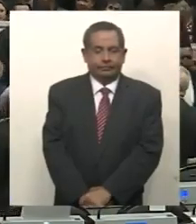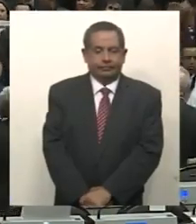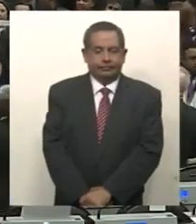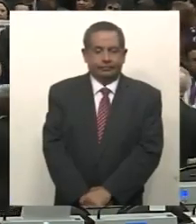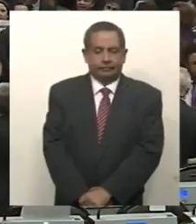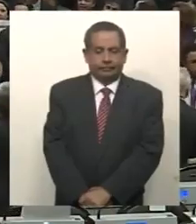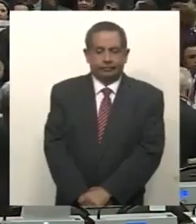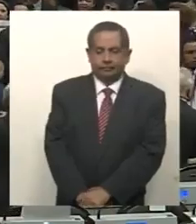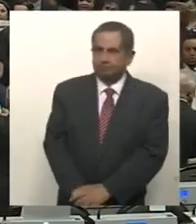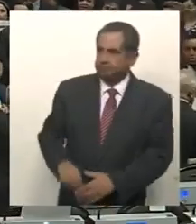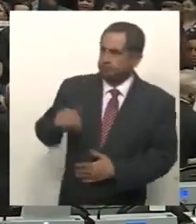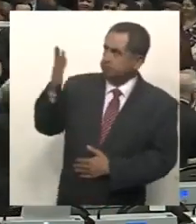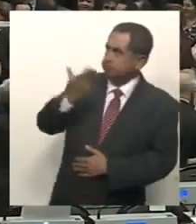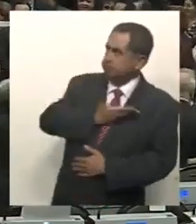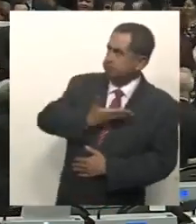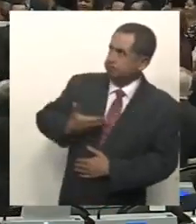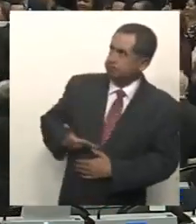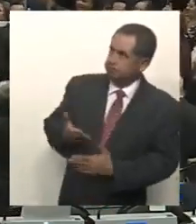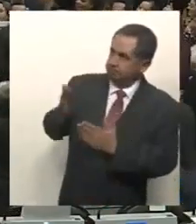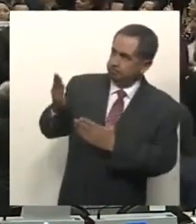Ciudadano presidente,